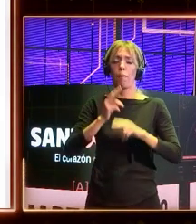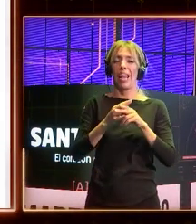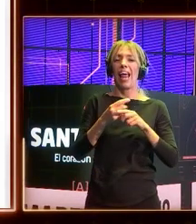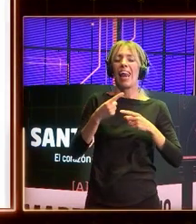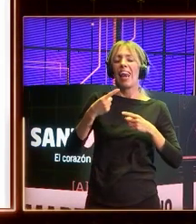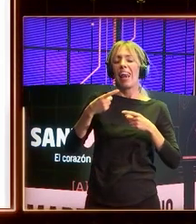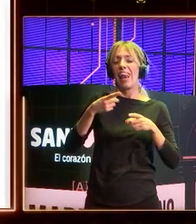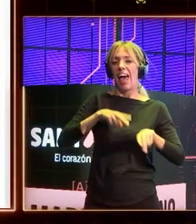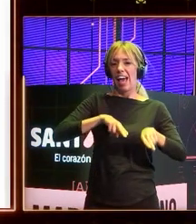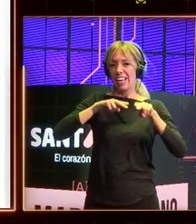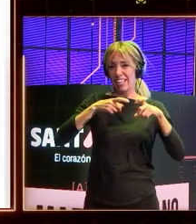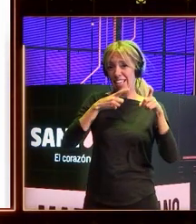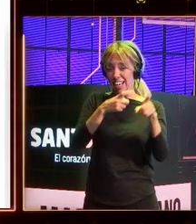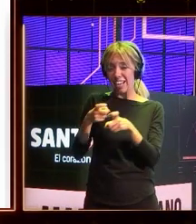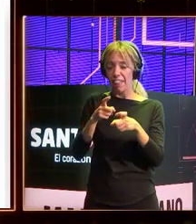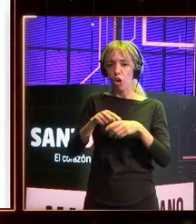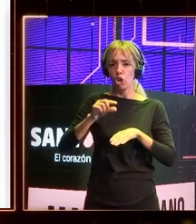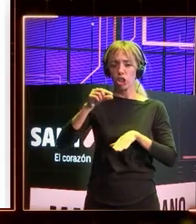es una